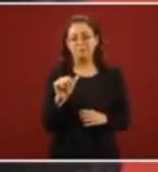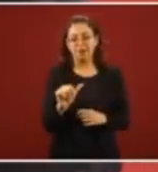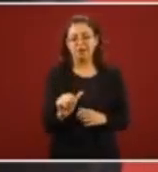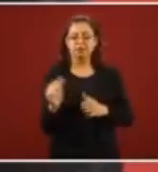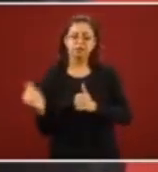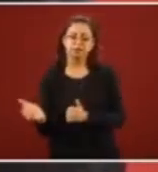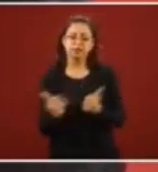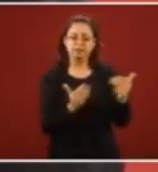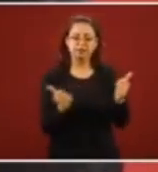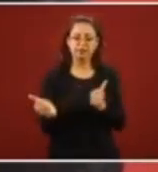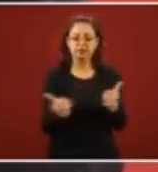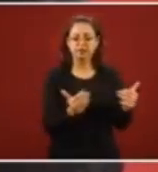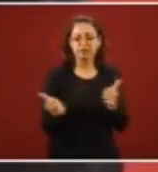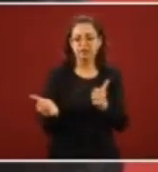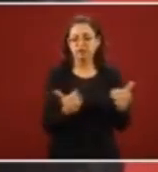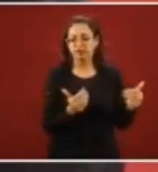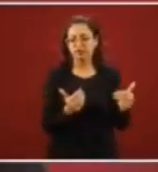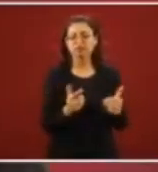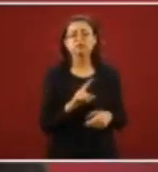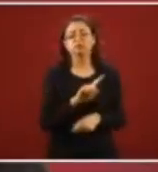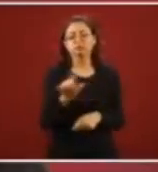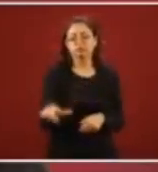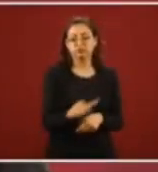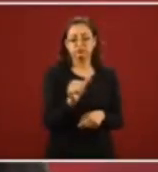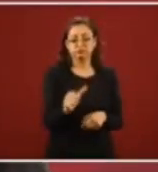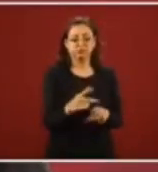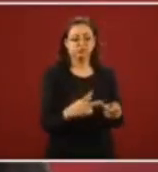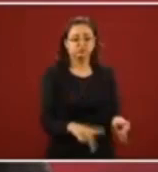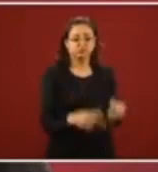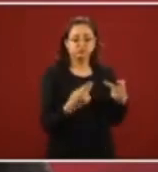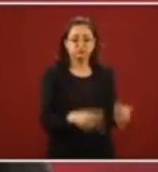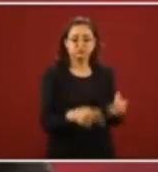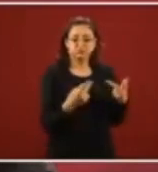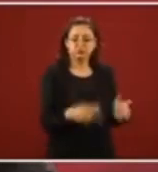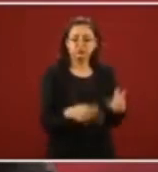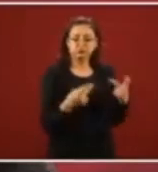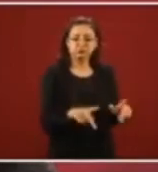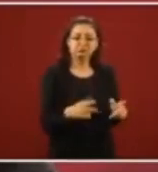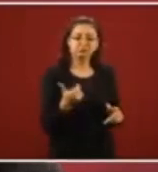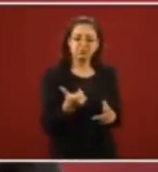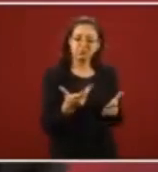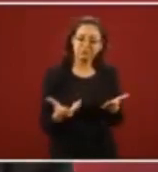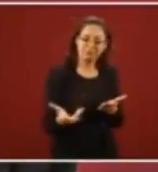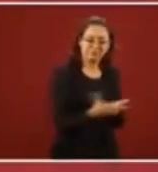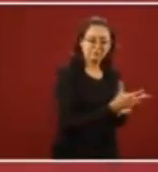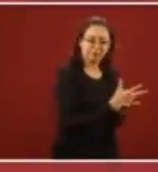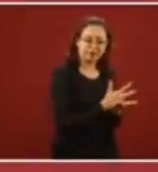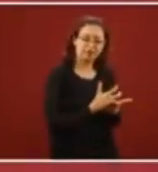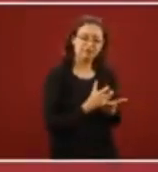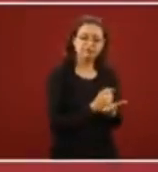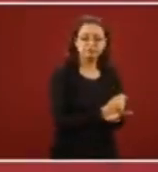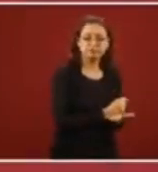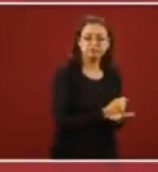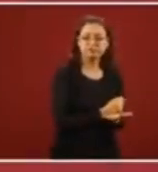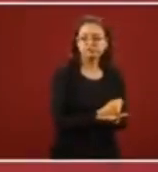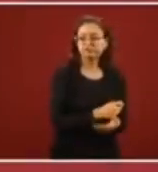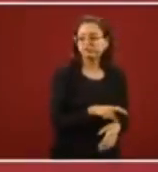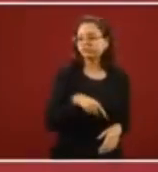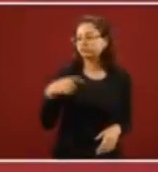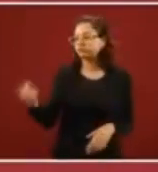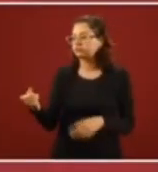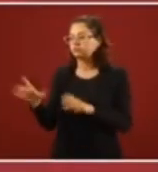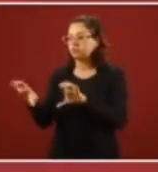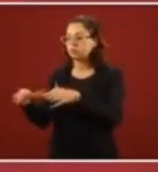gasolina, sacar mayor provecho y a la gente de las